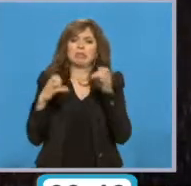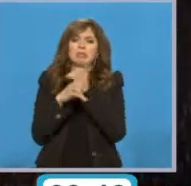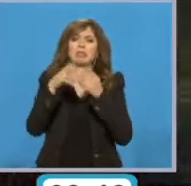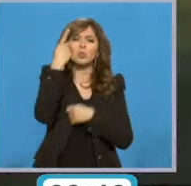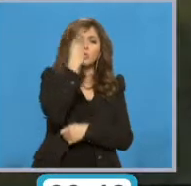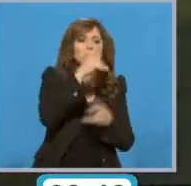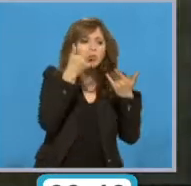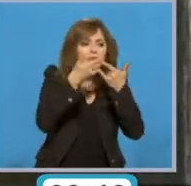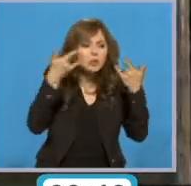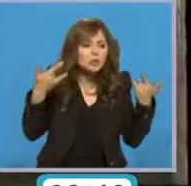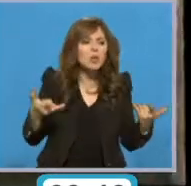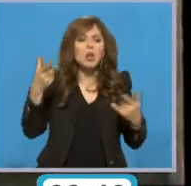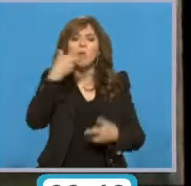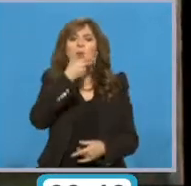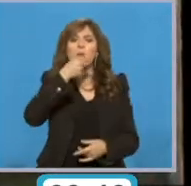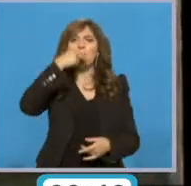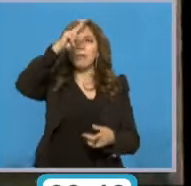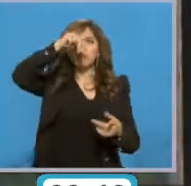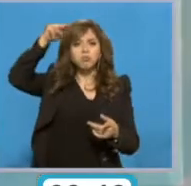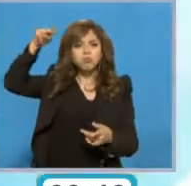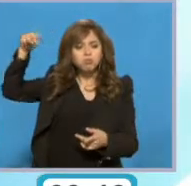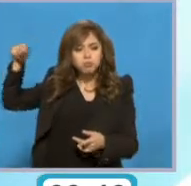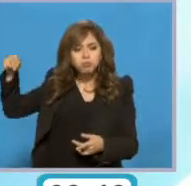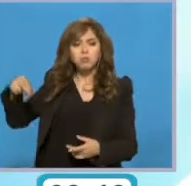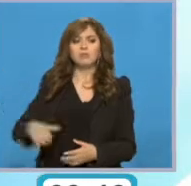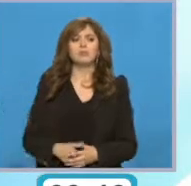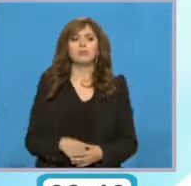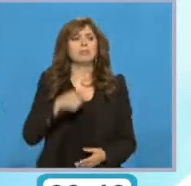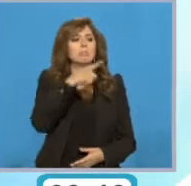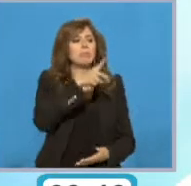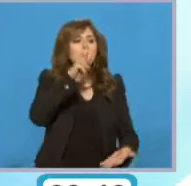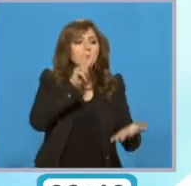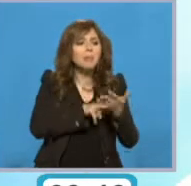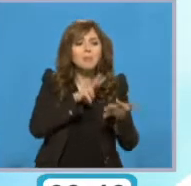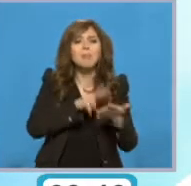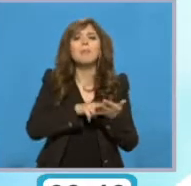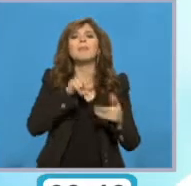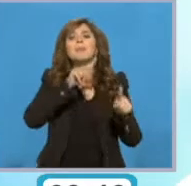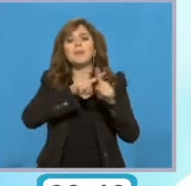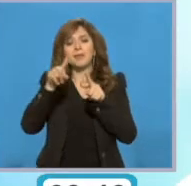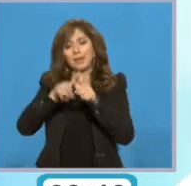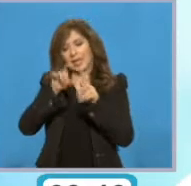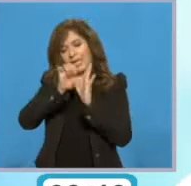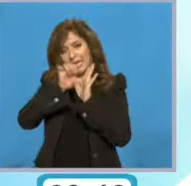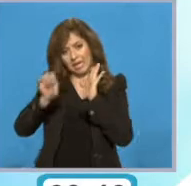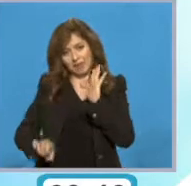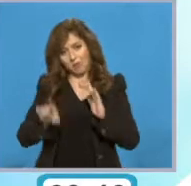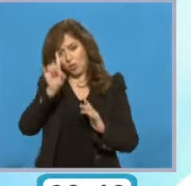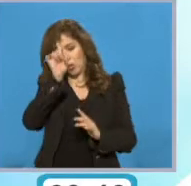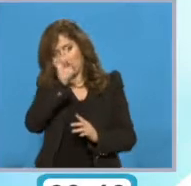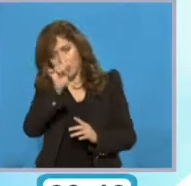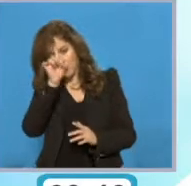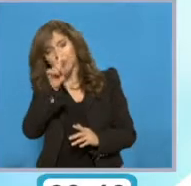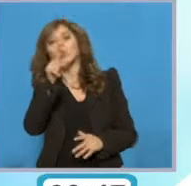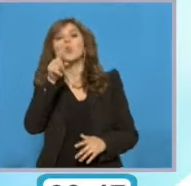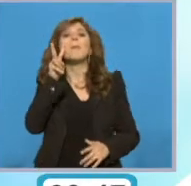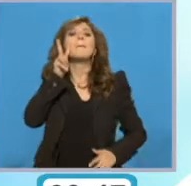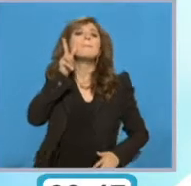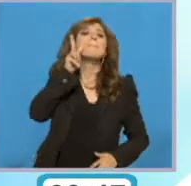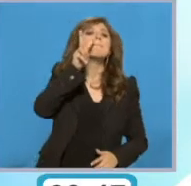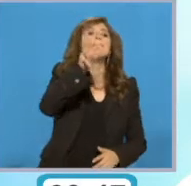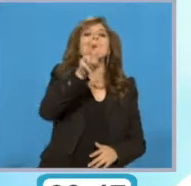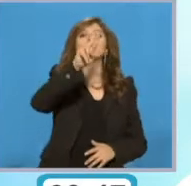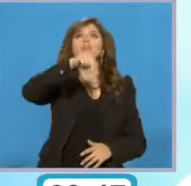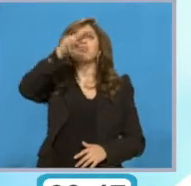creo que vale mucho la pena Sí. que visitemos los sitios que estamos recomendando. El primero es justamente admirar la pieza. Sí, Admirar